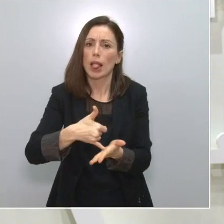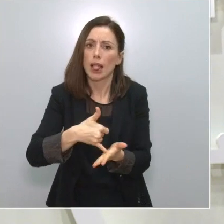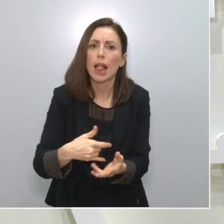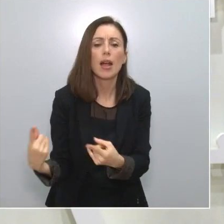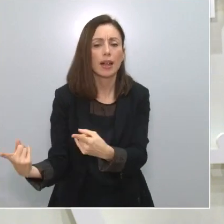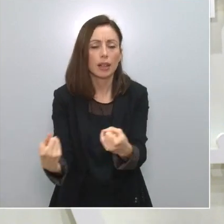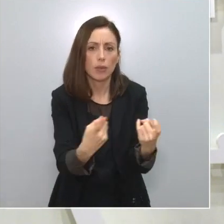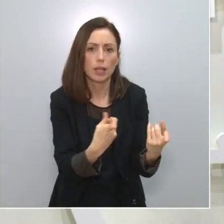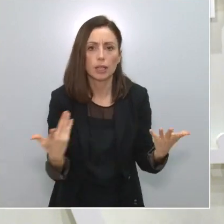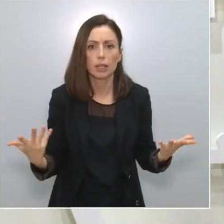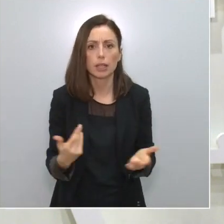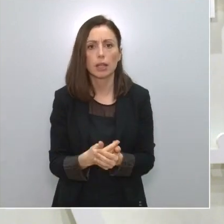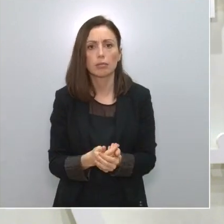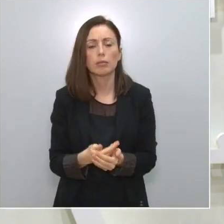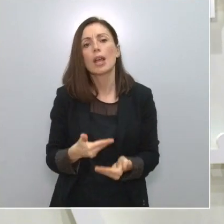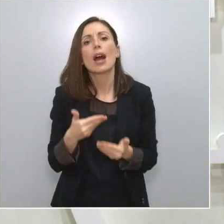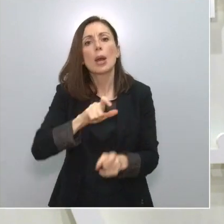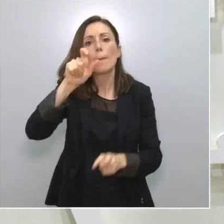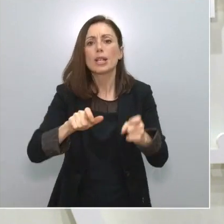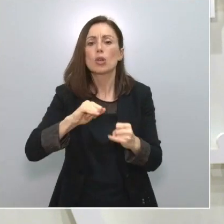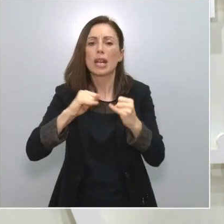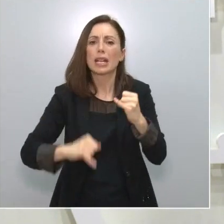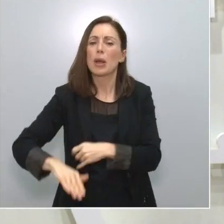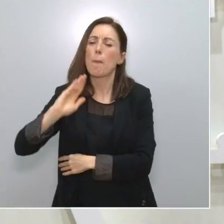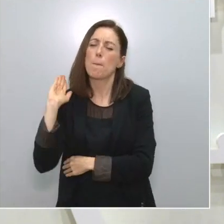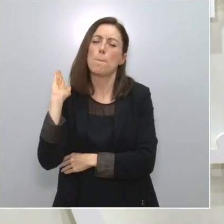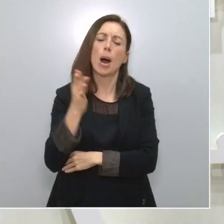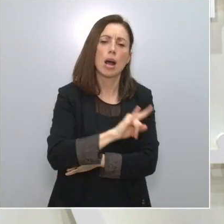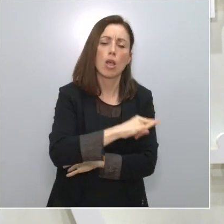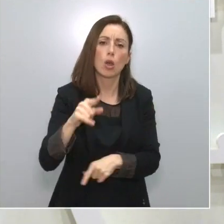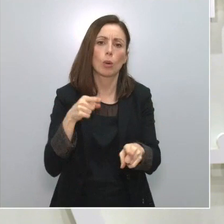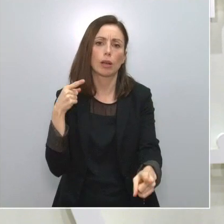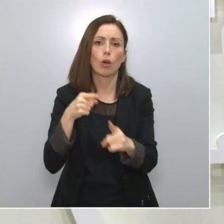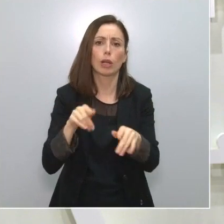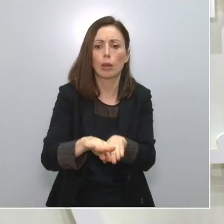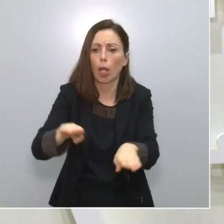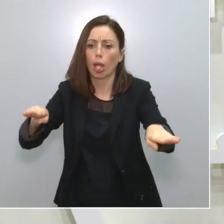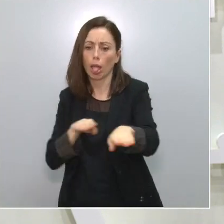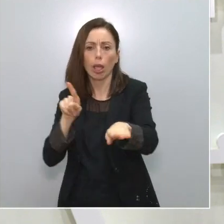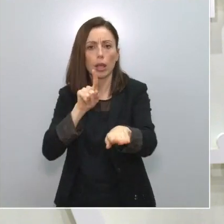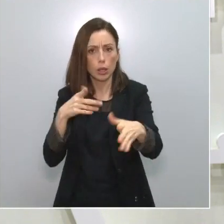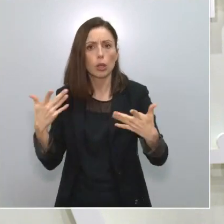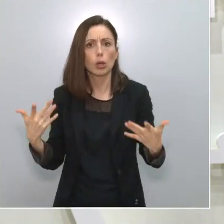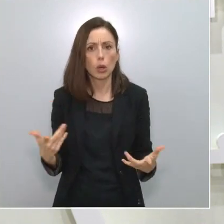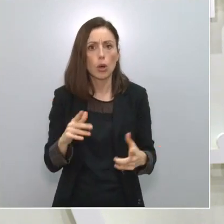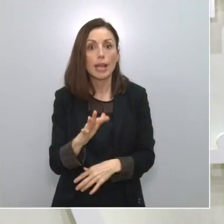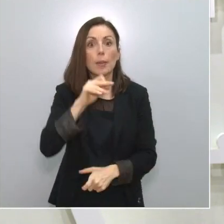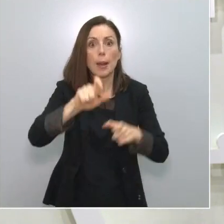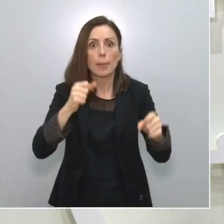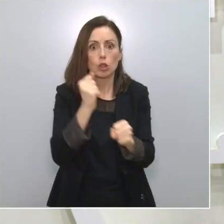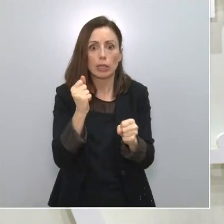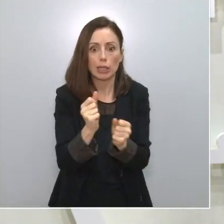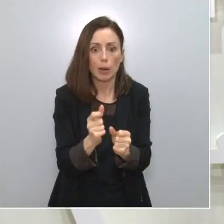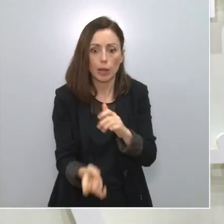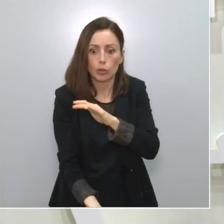a los que la crisis les haga más estragos para que no se queden atrás. También a aquellos que tienen que generar puestos de trabajo. Pero